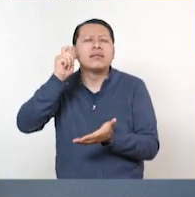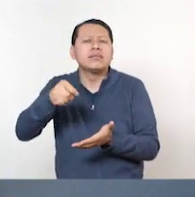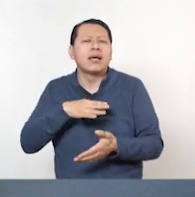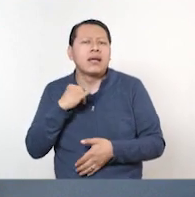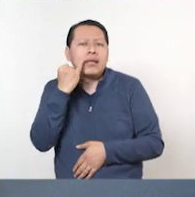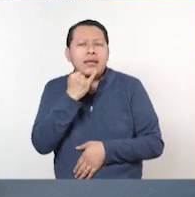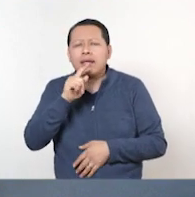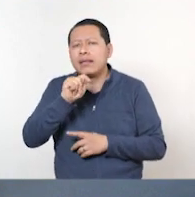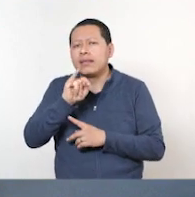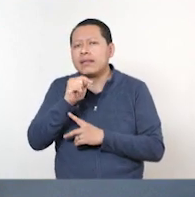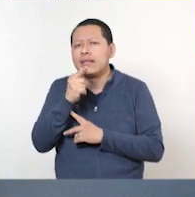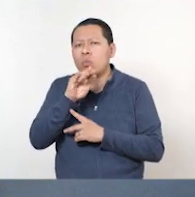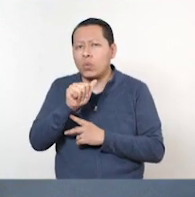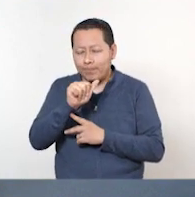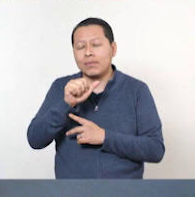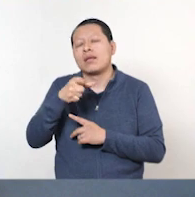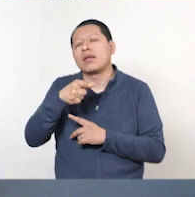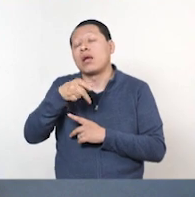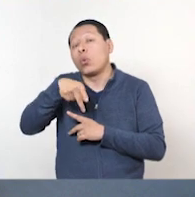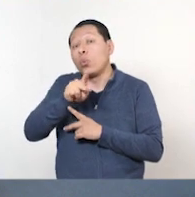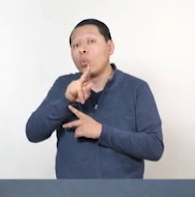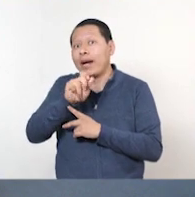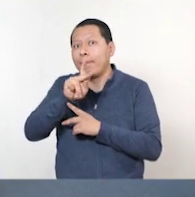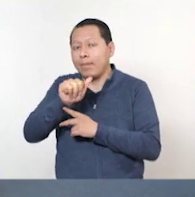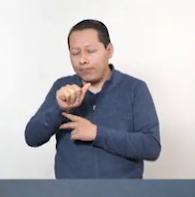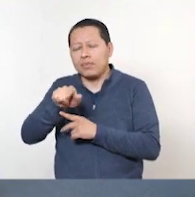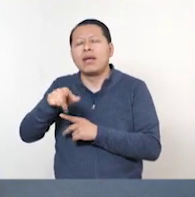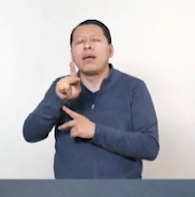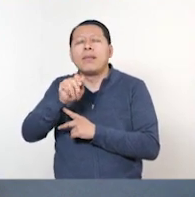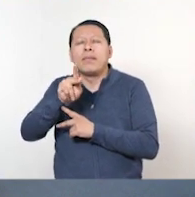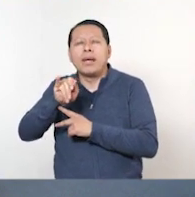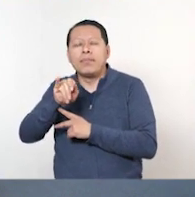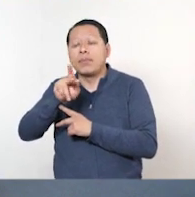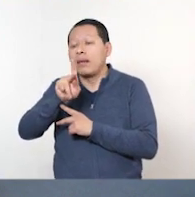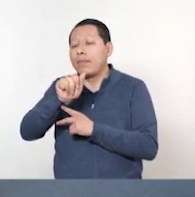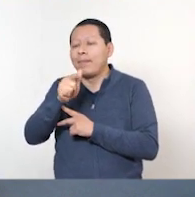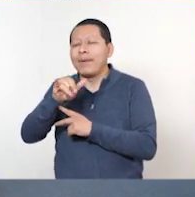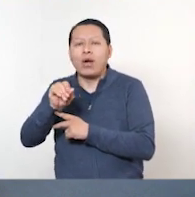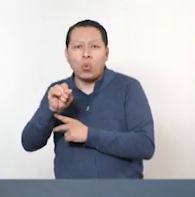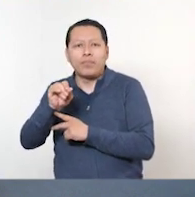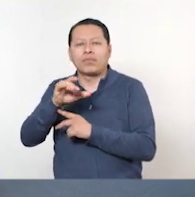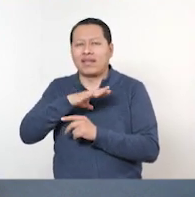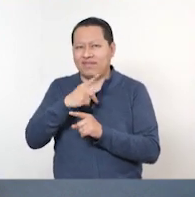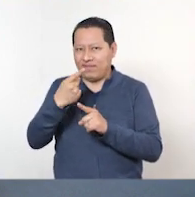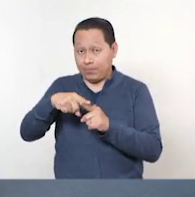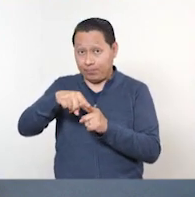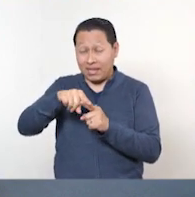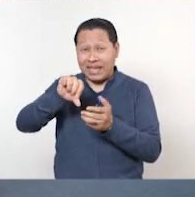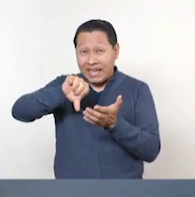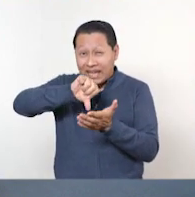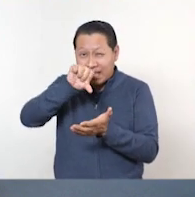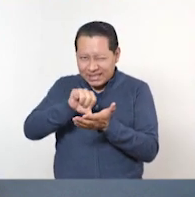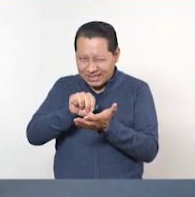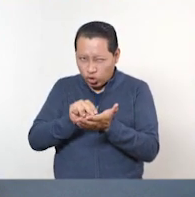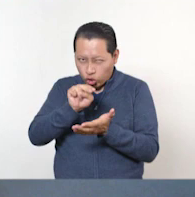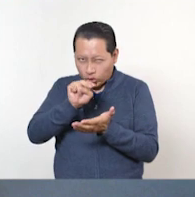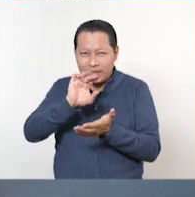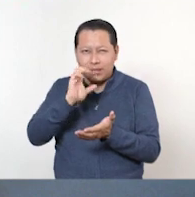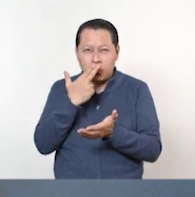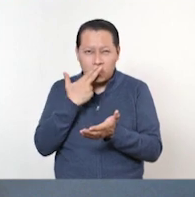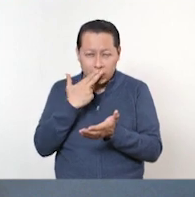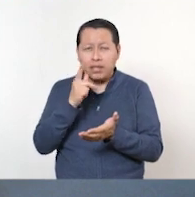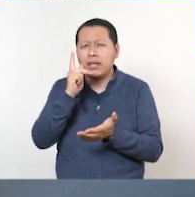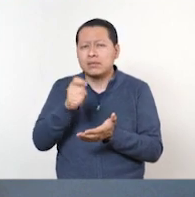por ejemplo, está la lengua quiligua, la cucapá, el paypay, el pápago, entre otras. En el centro